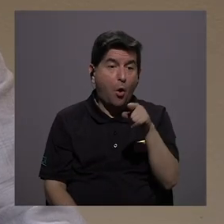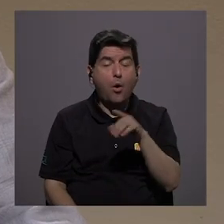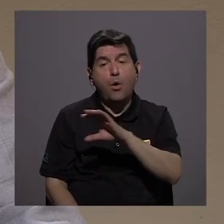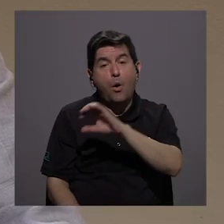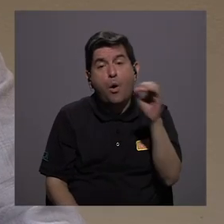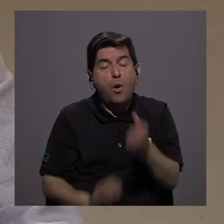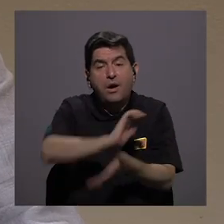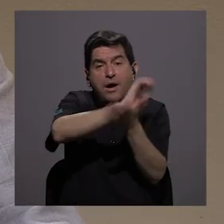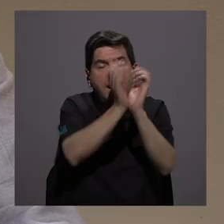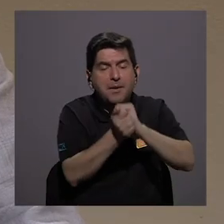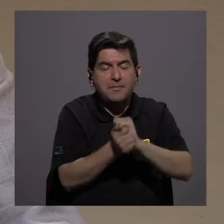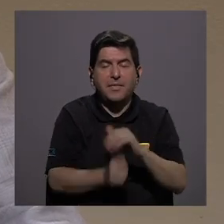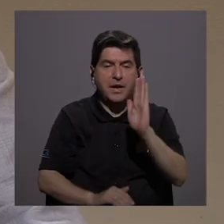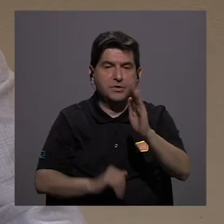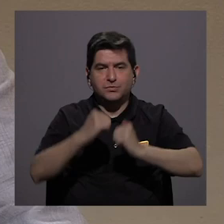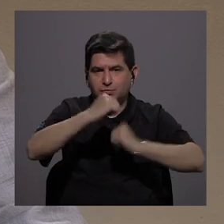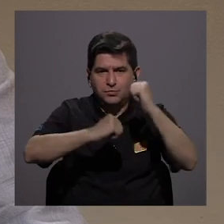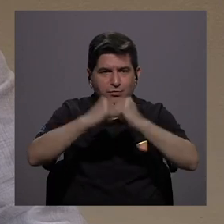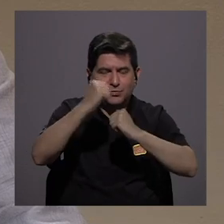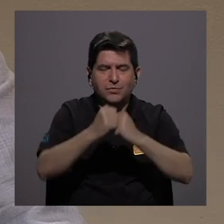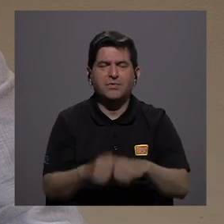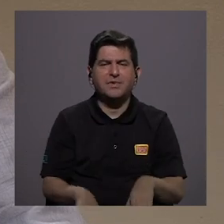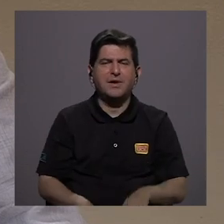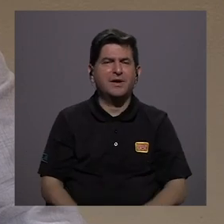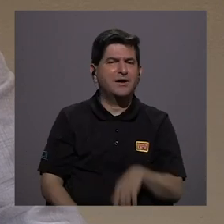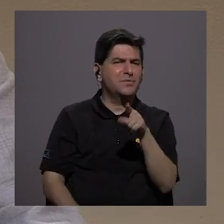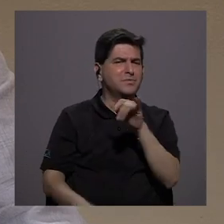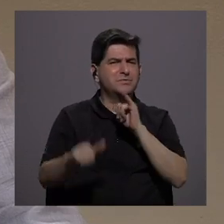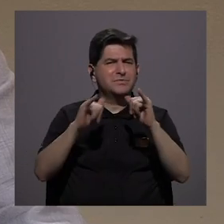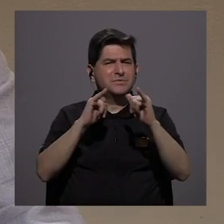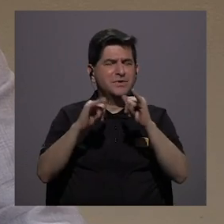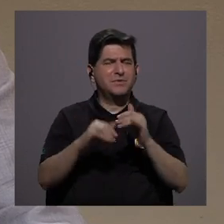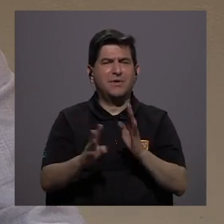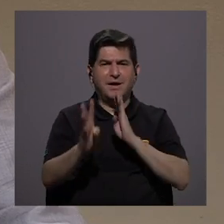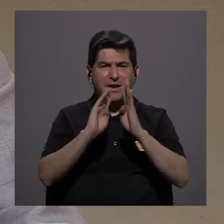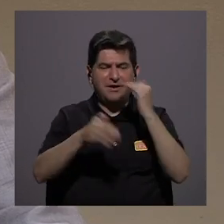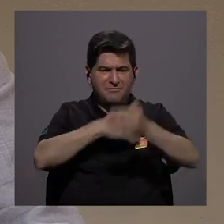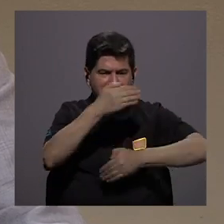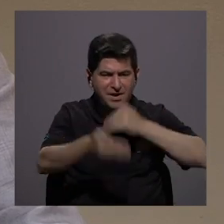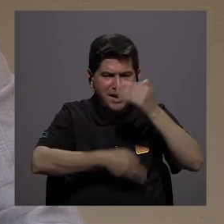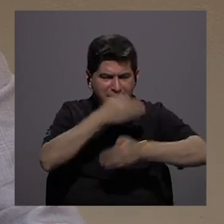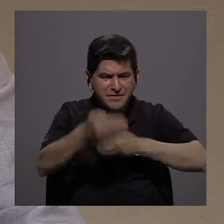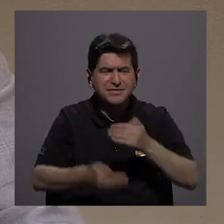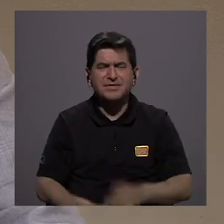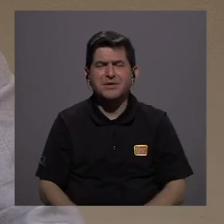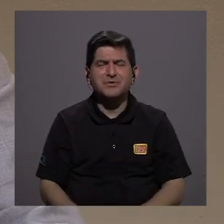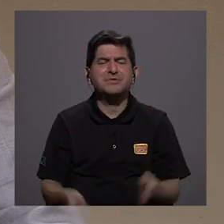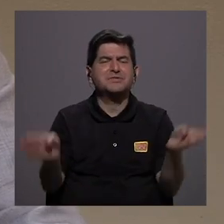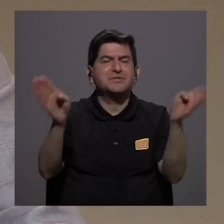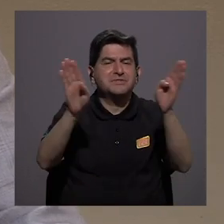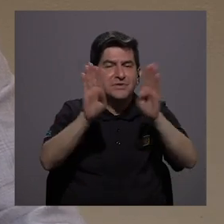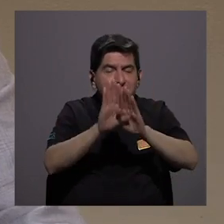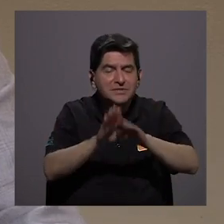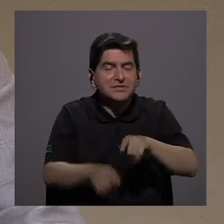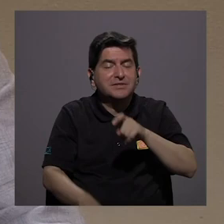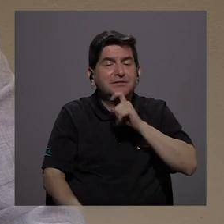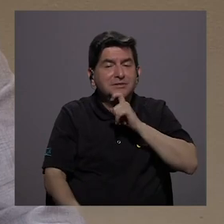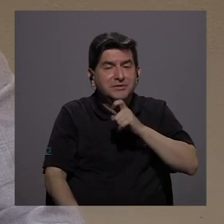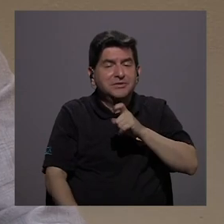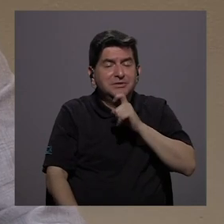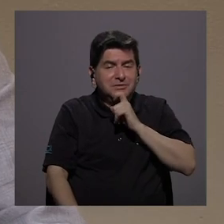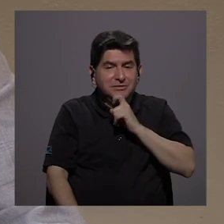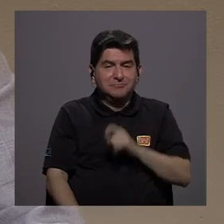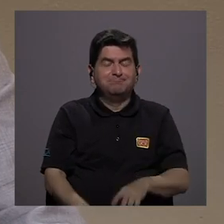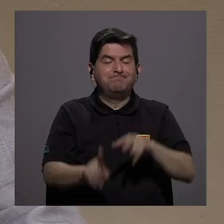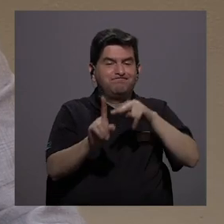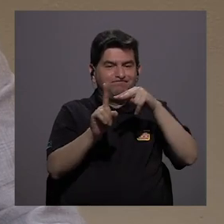Reformémoslo. Y saben que coincido con usted, que usted también hablaba ahora de todo el proceso burocrático de poder hacer un cierre, que eso también debe